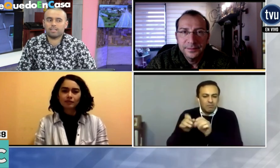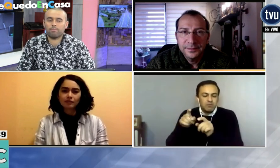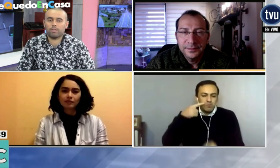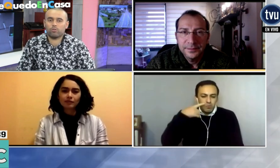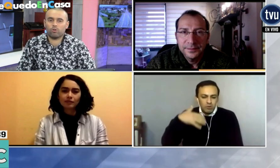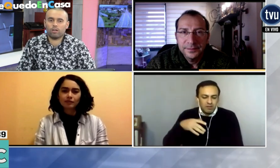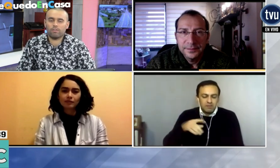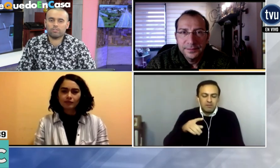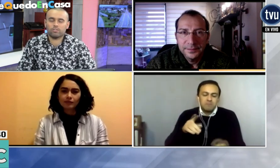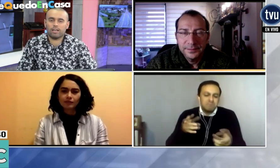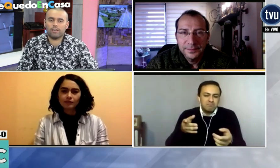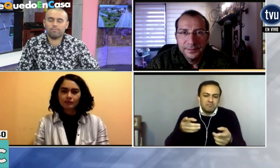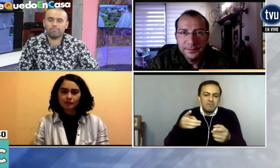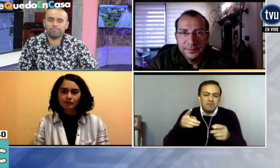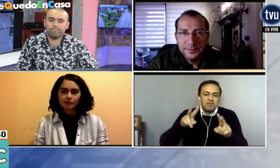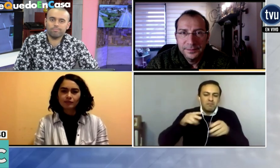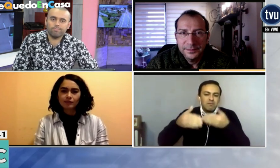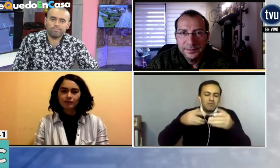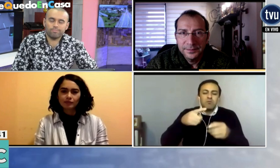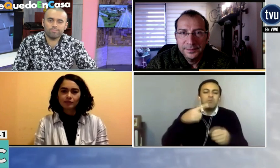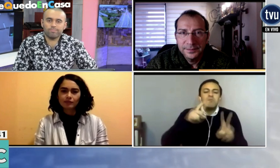avanzar en ese aspecto a nivel social?